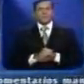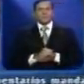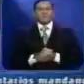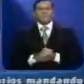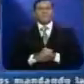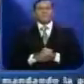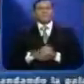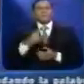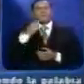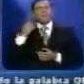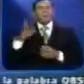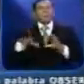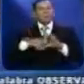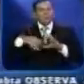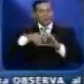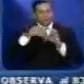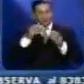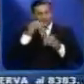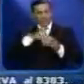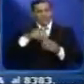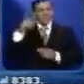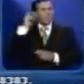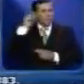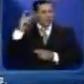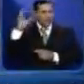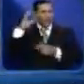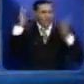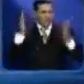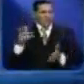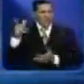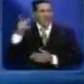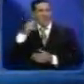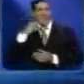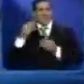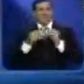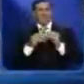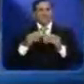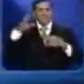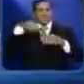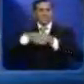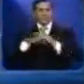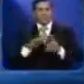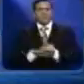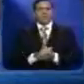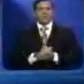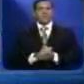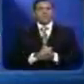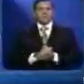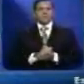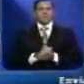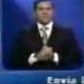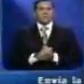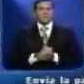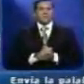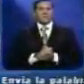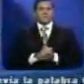The Game fue otra de las canciones que la barranquillera interpretó, en donde una batucada hace la introducción.